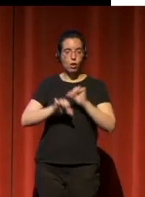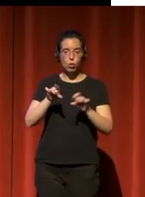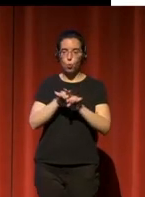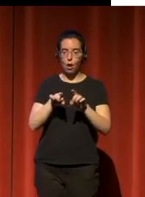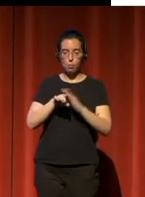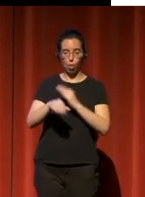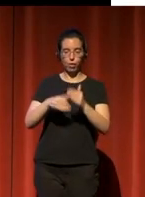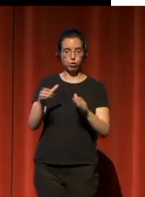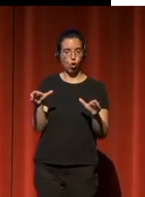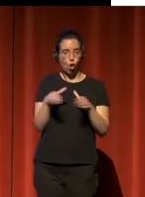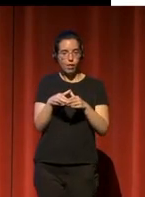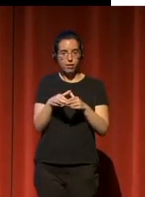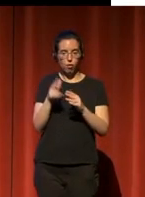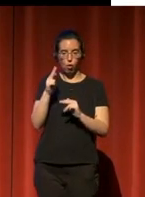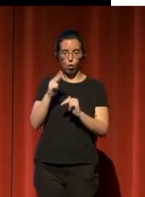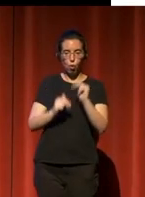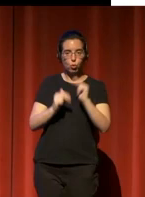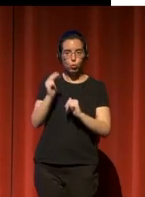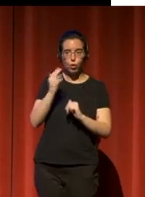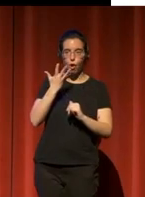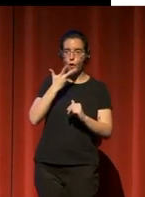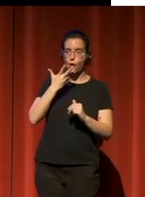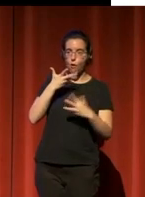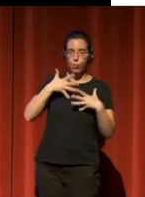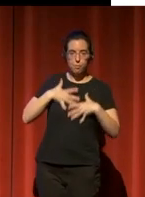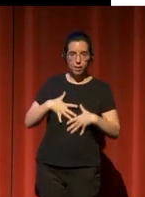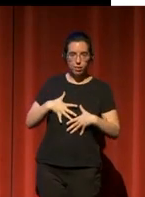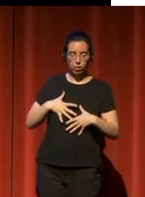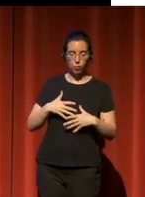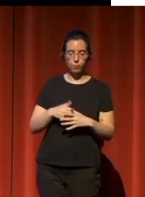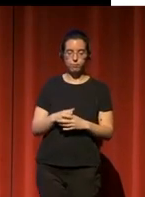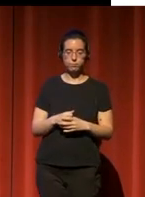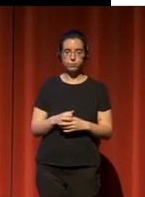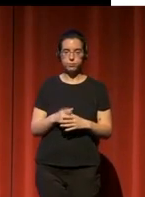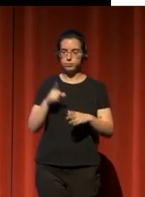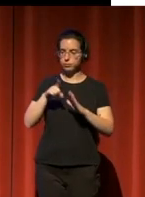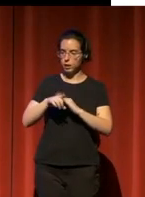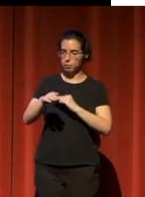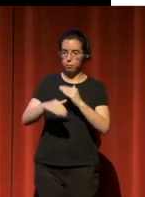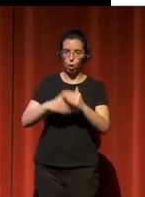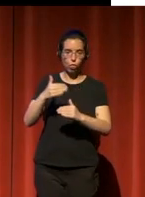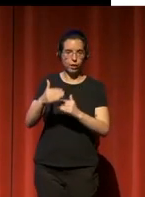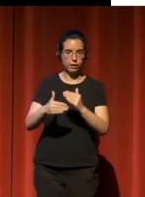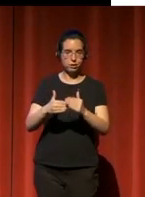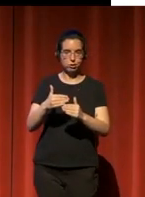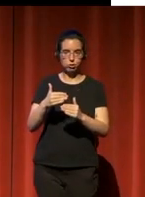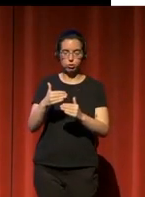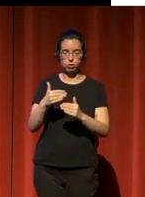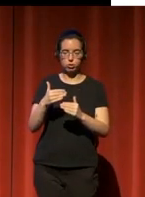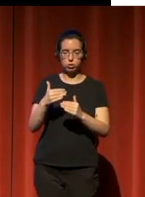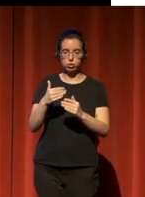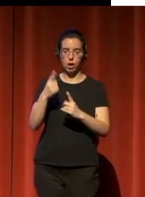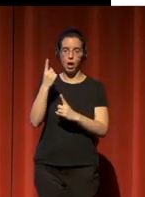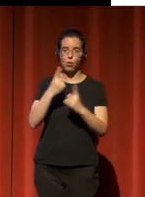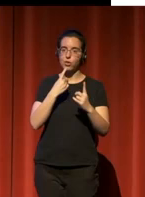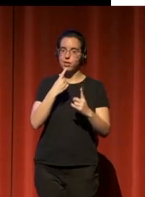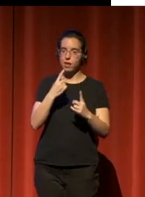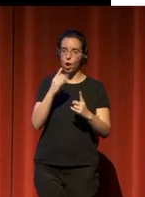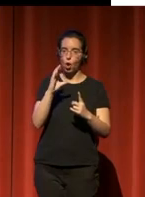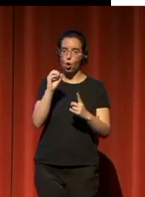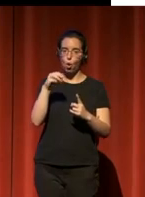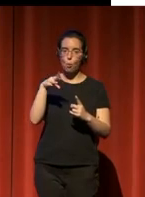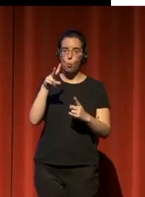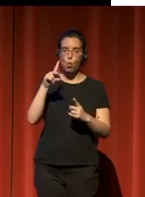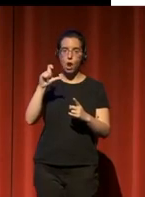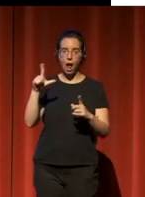colectivos de construcción del conocimiento de procesos hay quien dice comunales